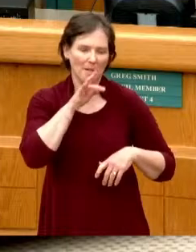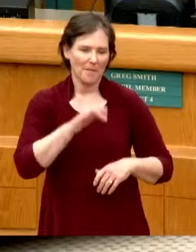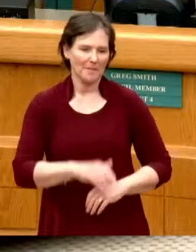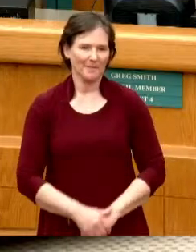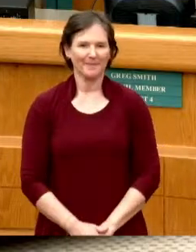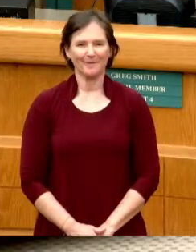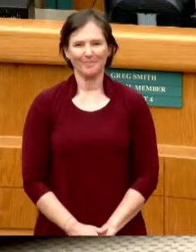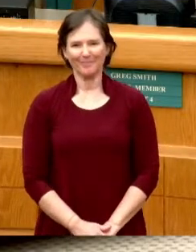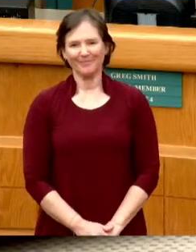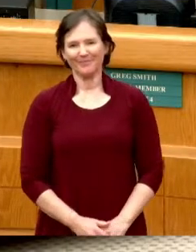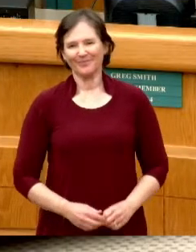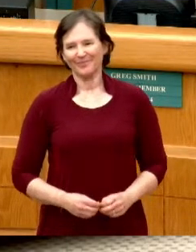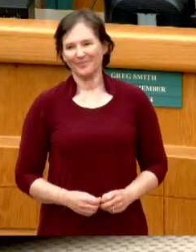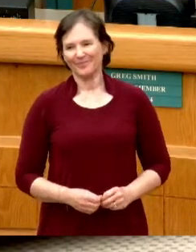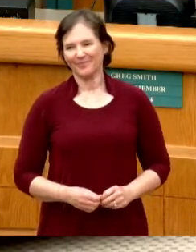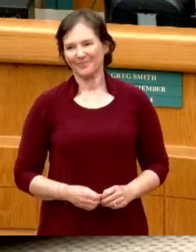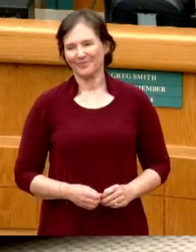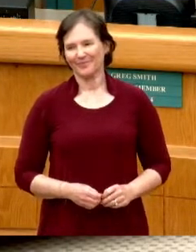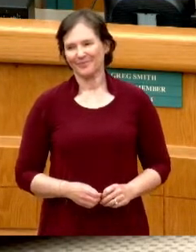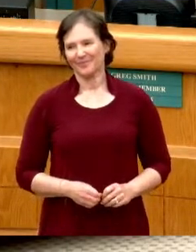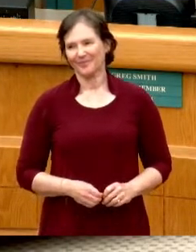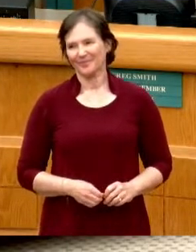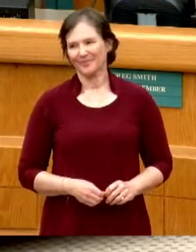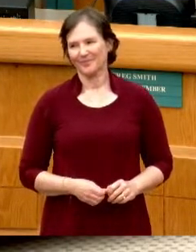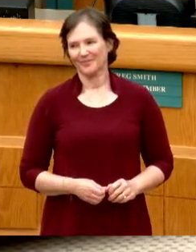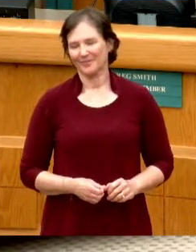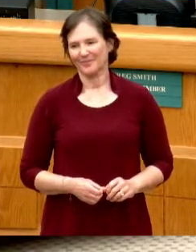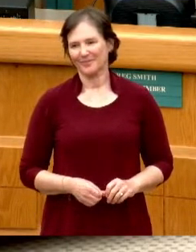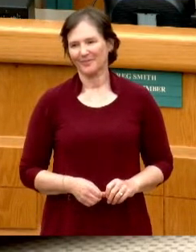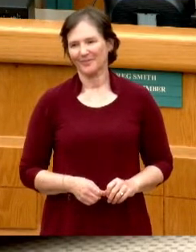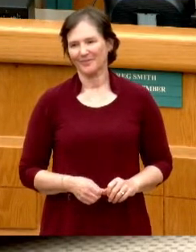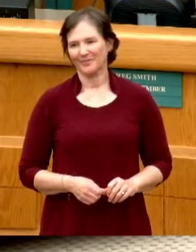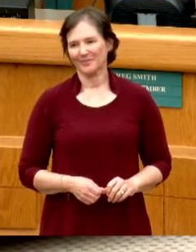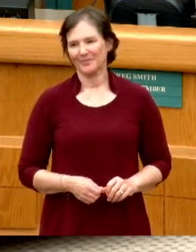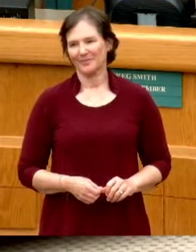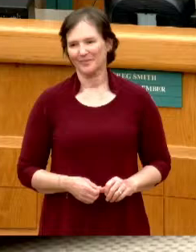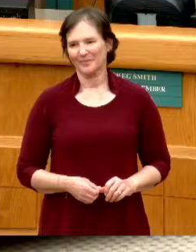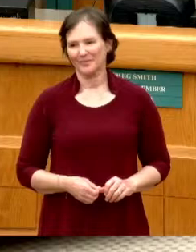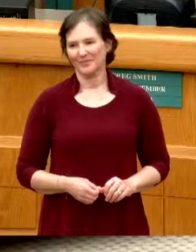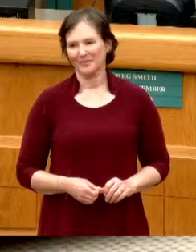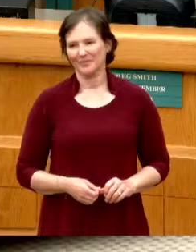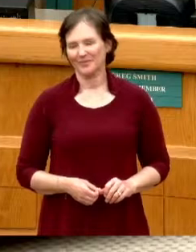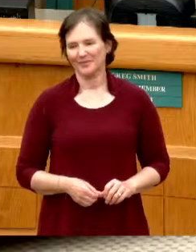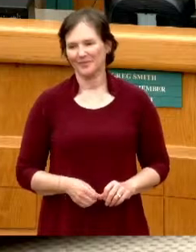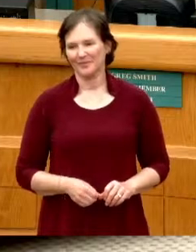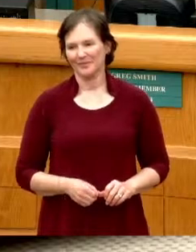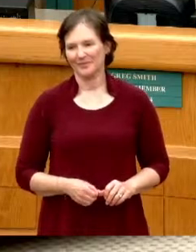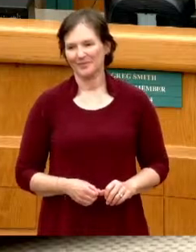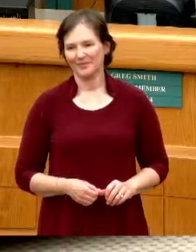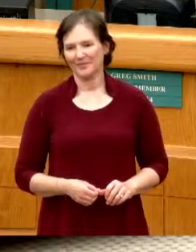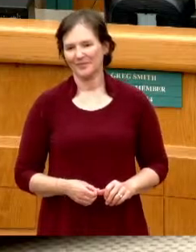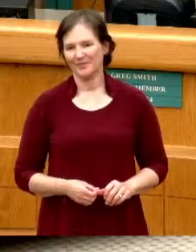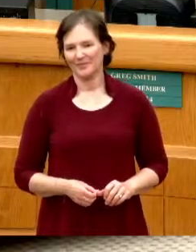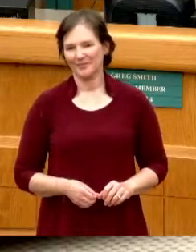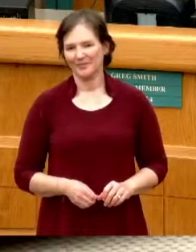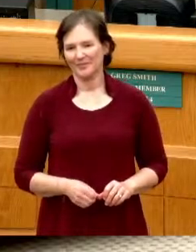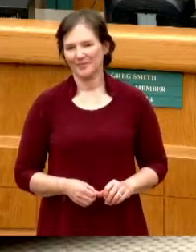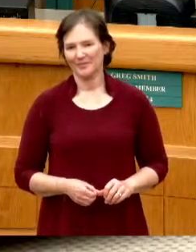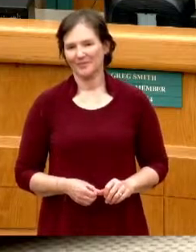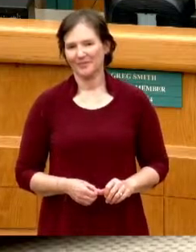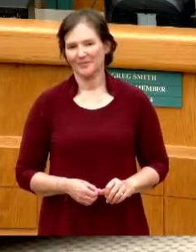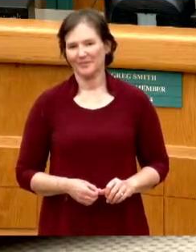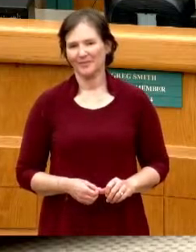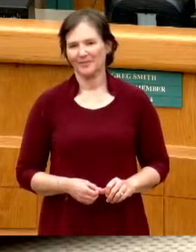que aún no se ha registrado para la distribución de vacuna, llame a la línea directa de proveedores de vacunas al número